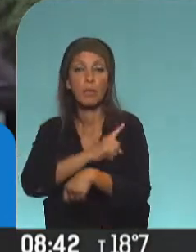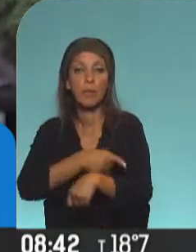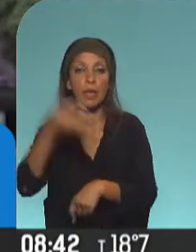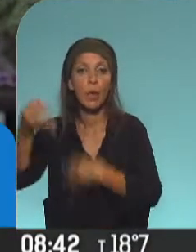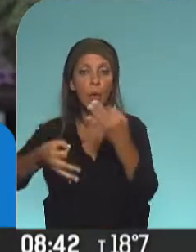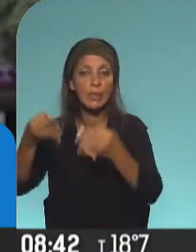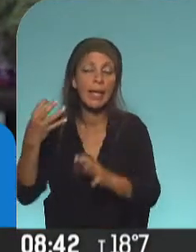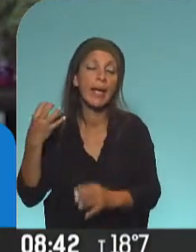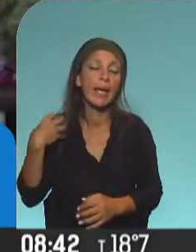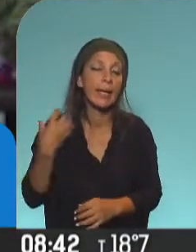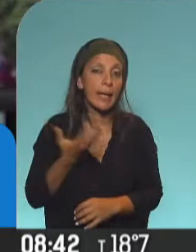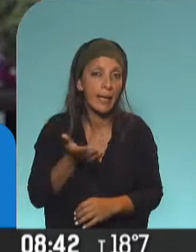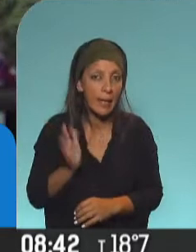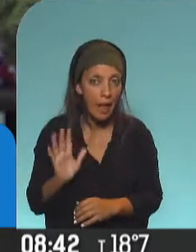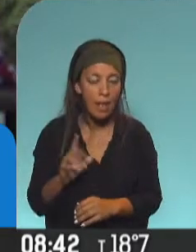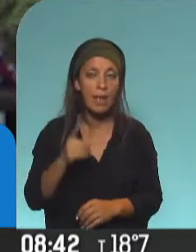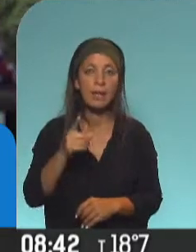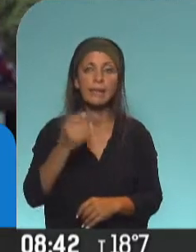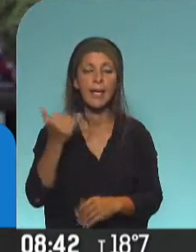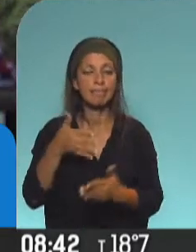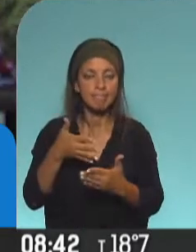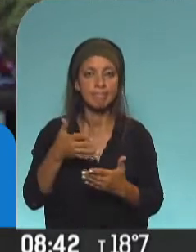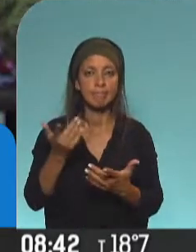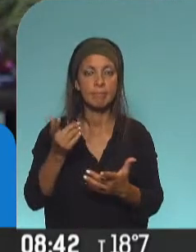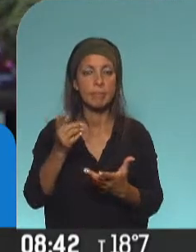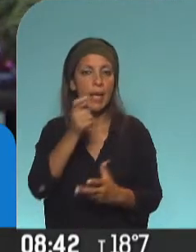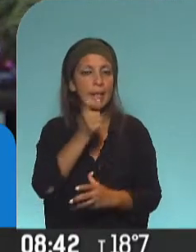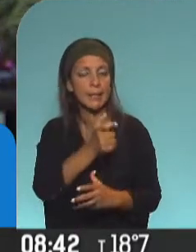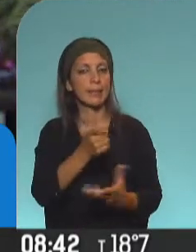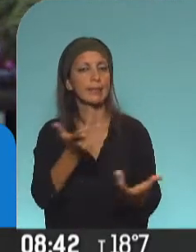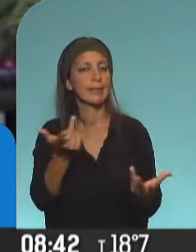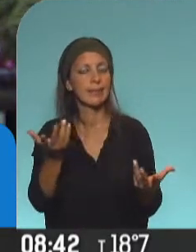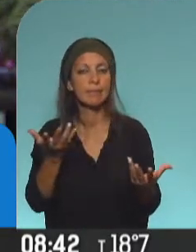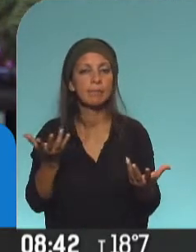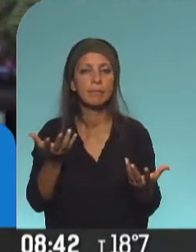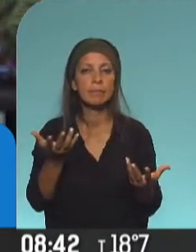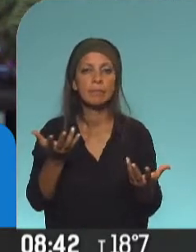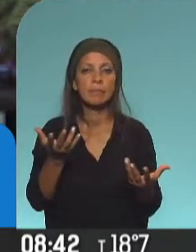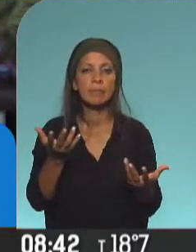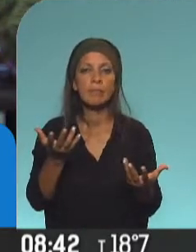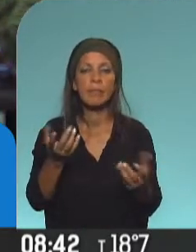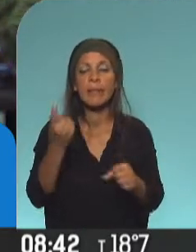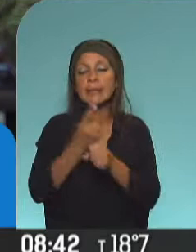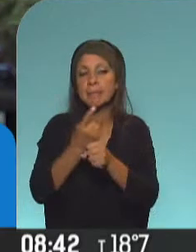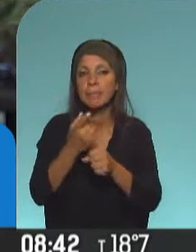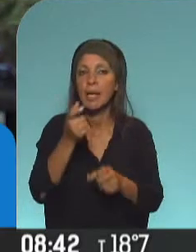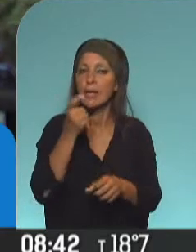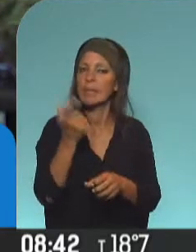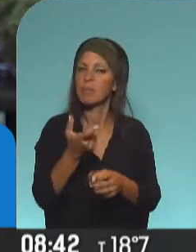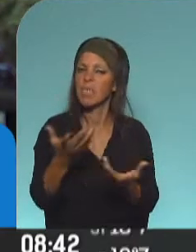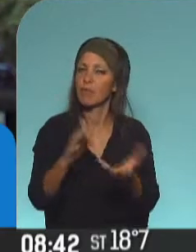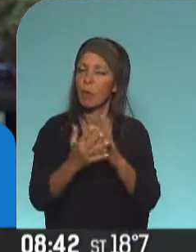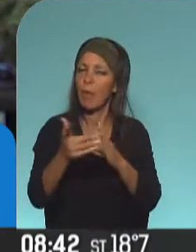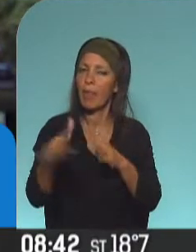Judicial en general nos encontramos con este tipo de respuestas, que son respuestas primero que hacen justamente,